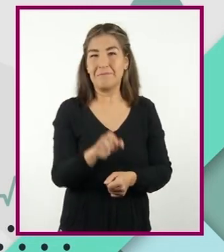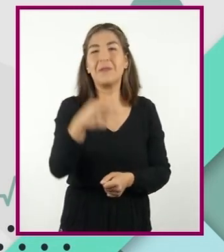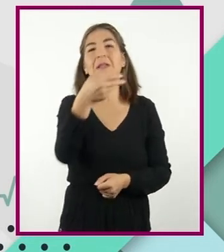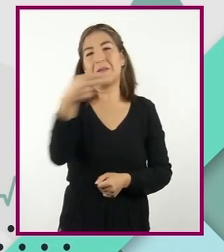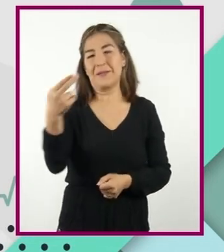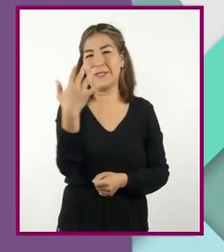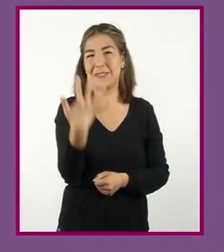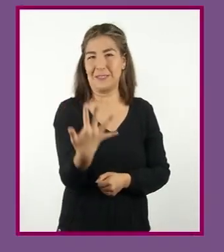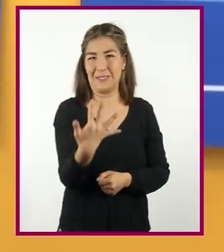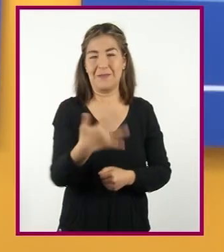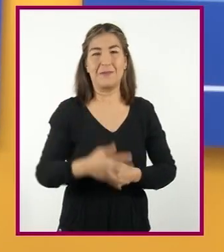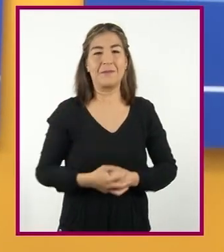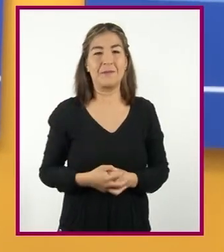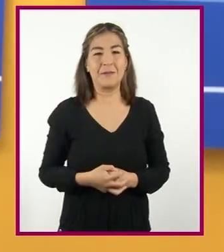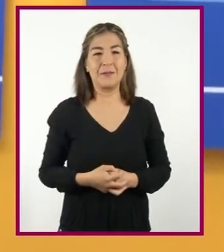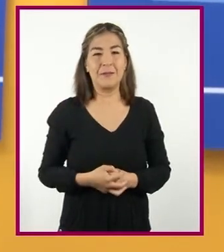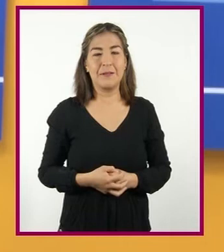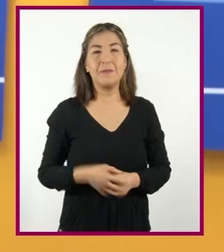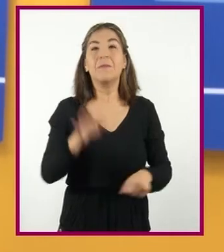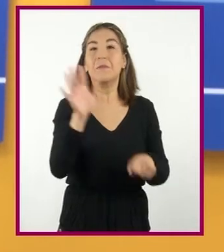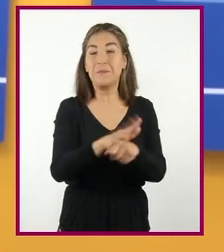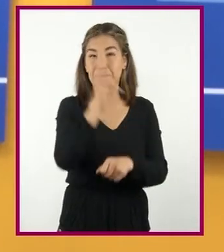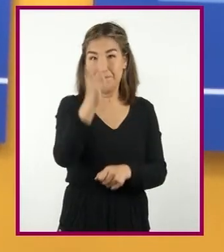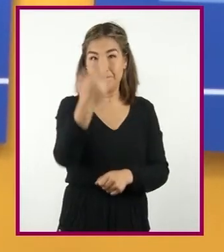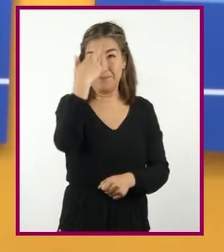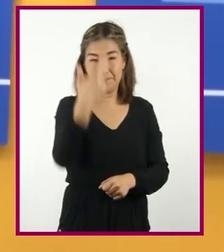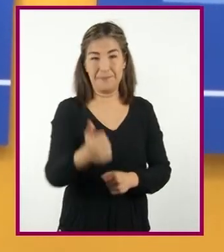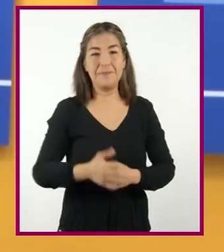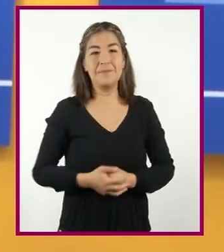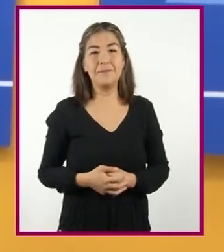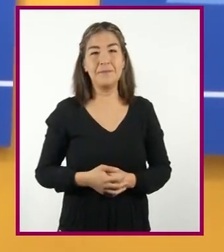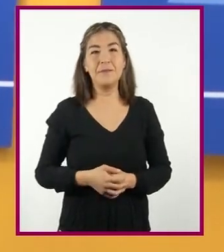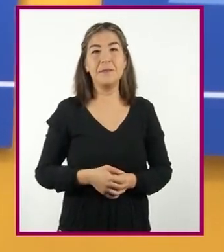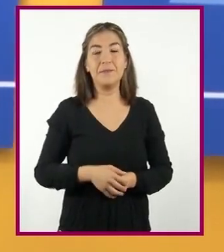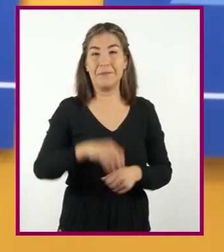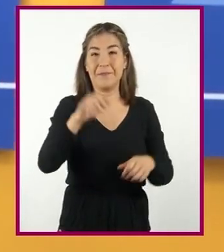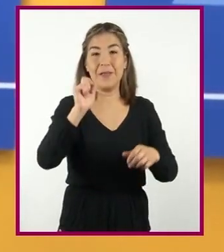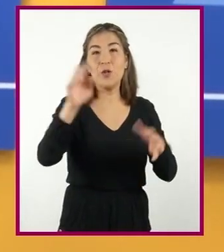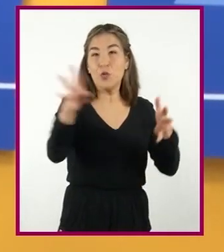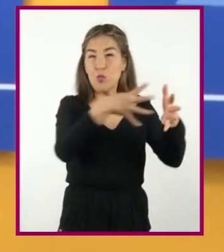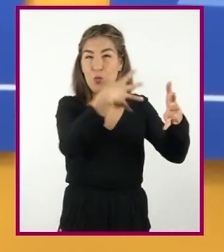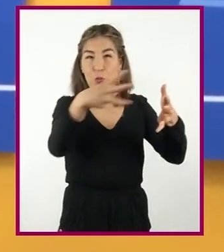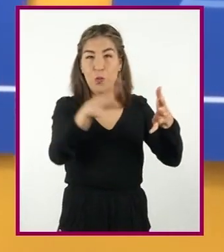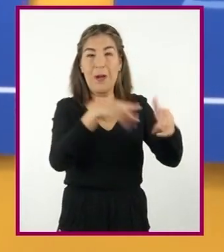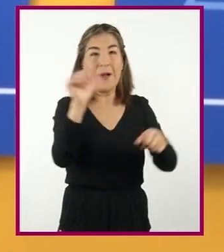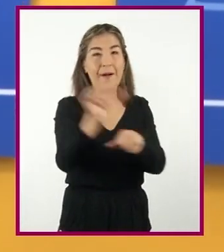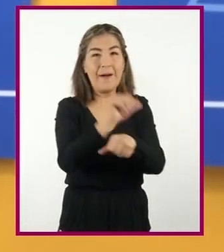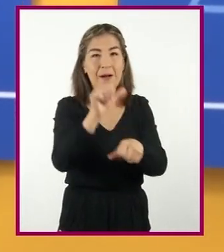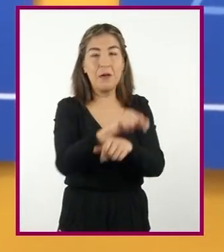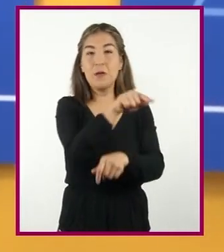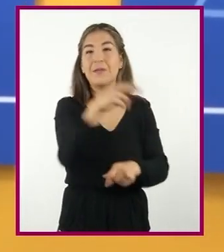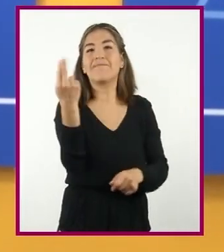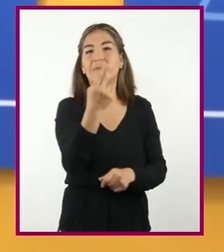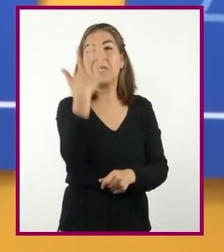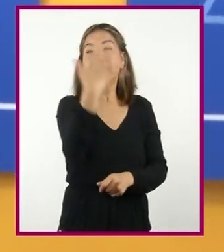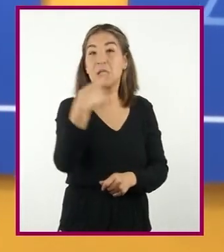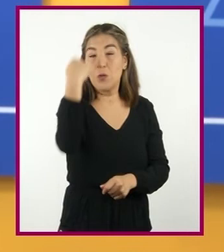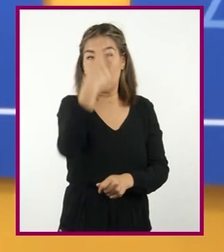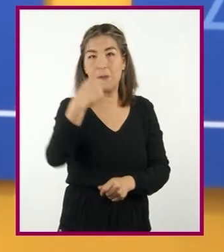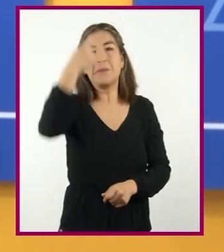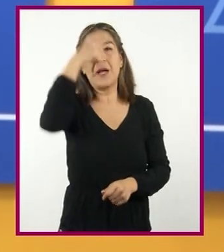a 5. Por lo tanto, la máquina automática necesita 5 horas para